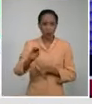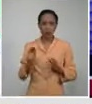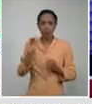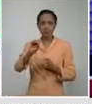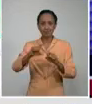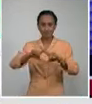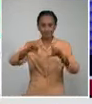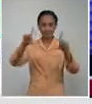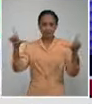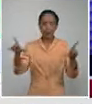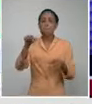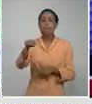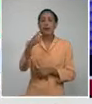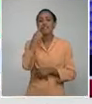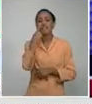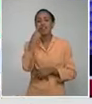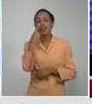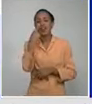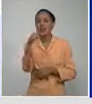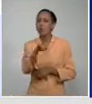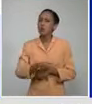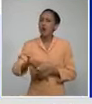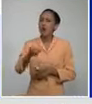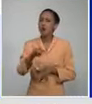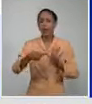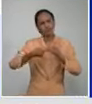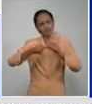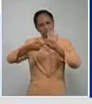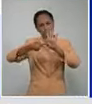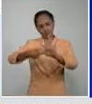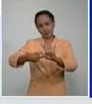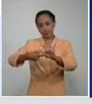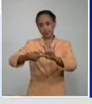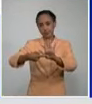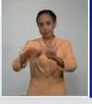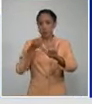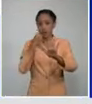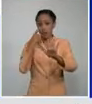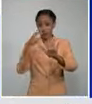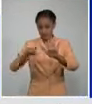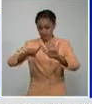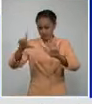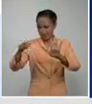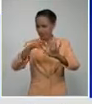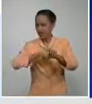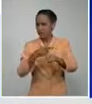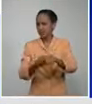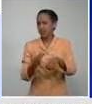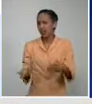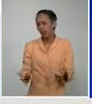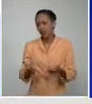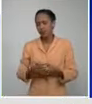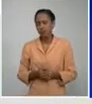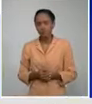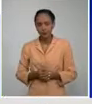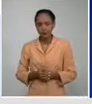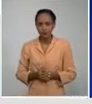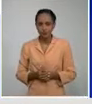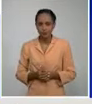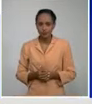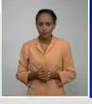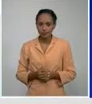para demostrar o para tratar de evidenciar gráficamente lo que representó cuando